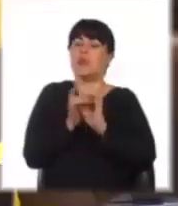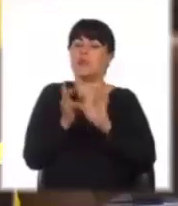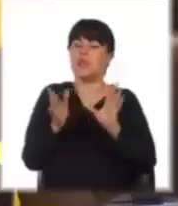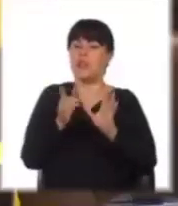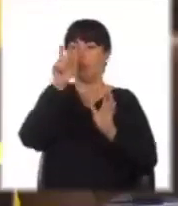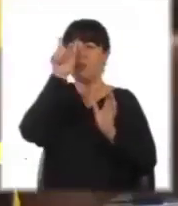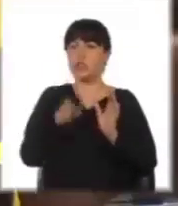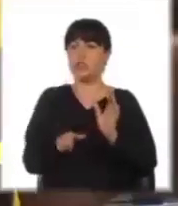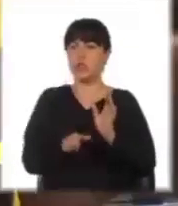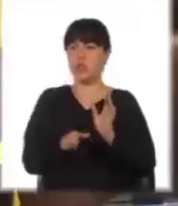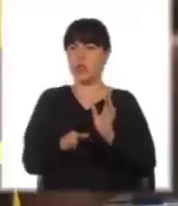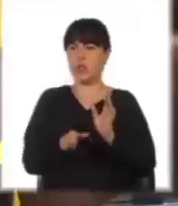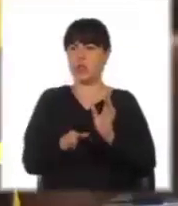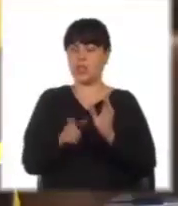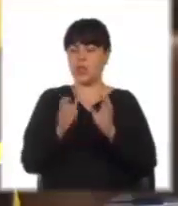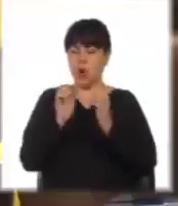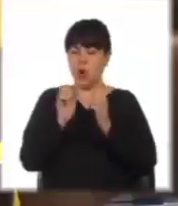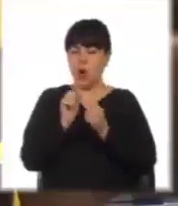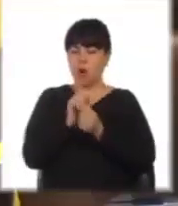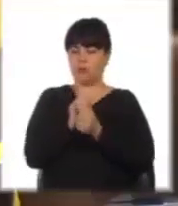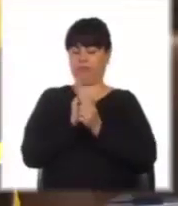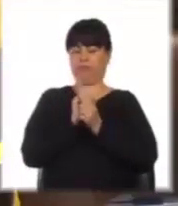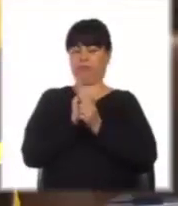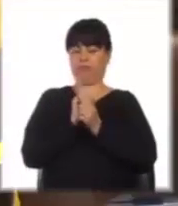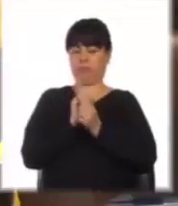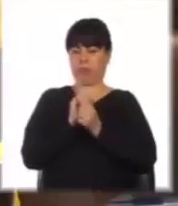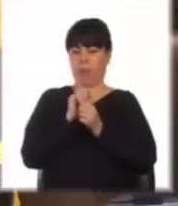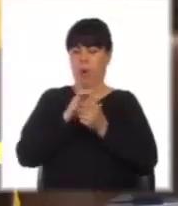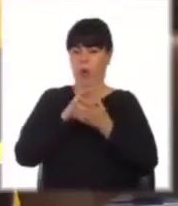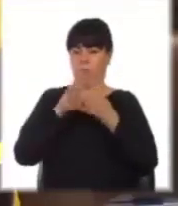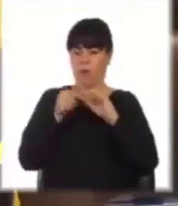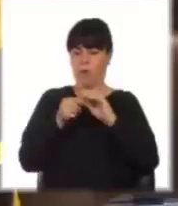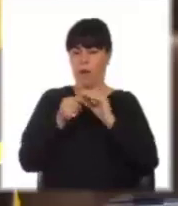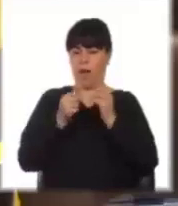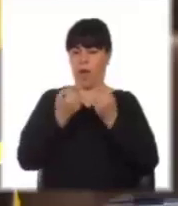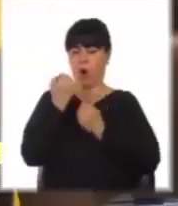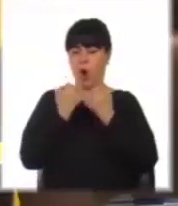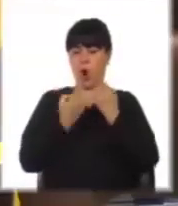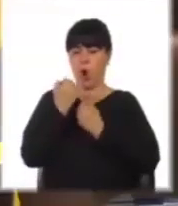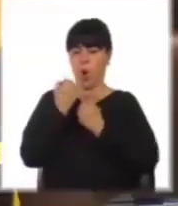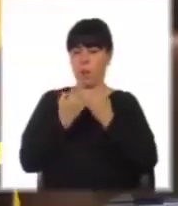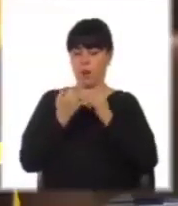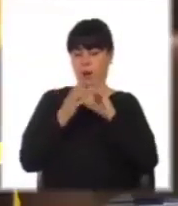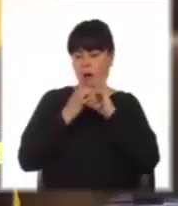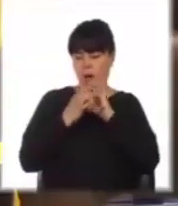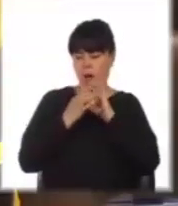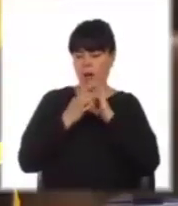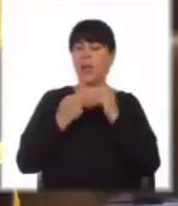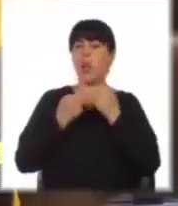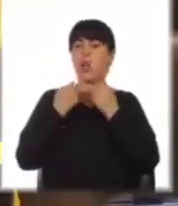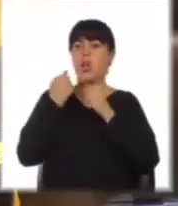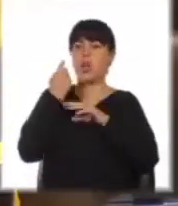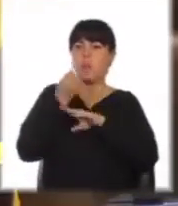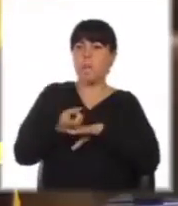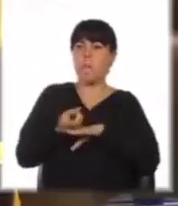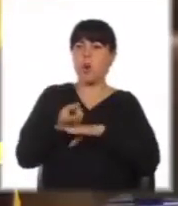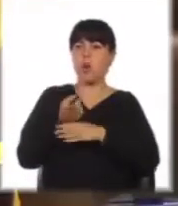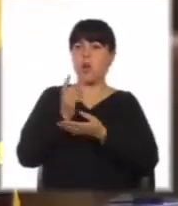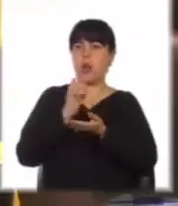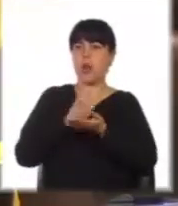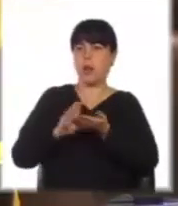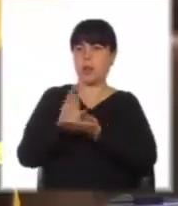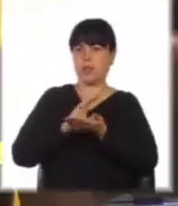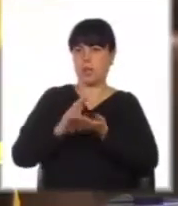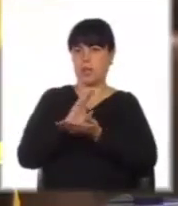no necesariamente atado a un factor económico que por lo general nos impone el capitalismo. También la